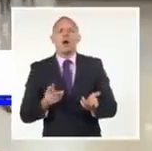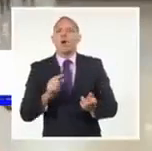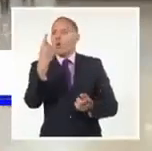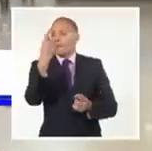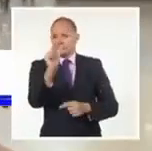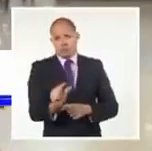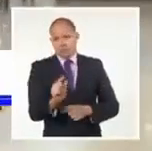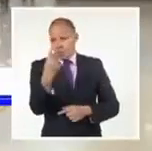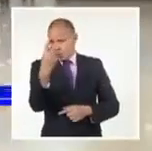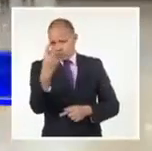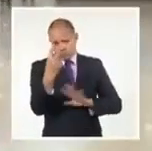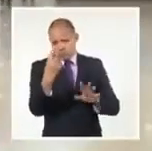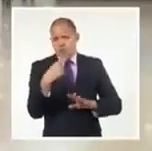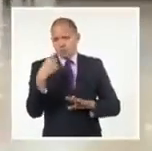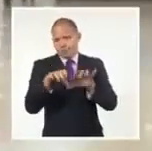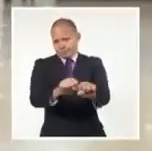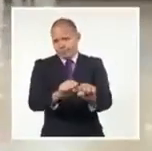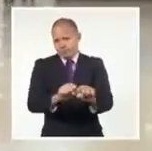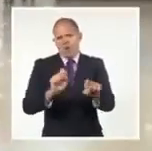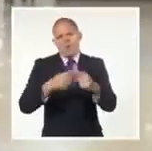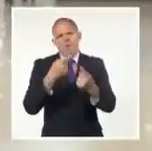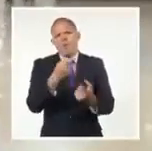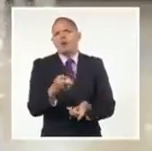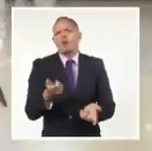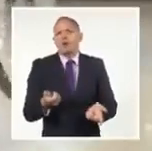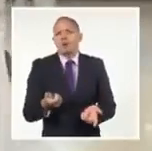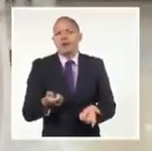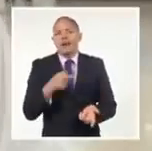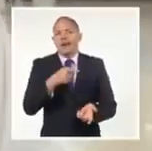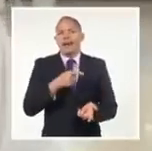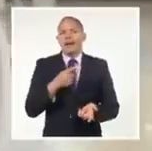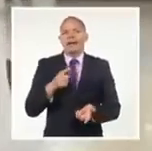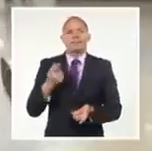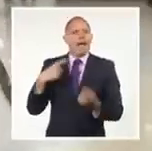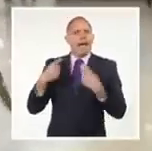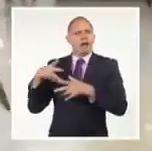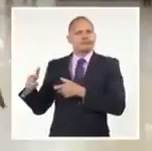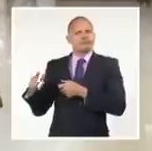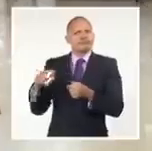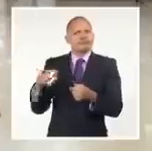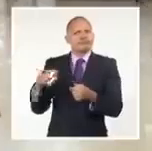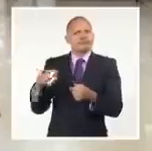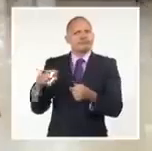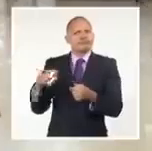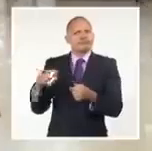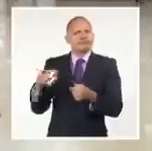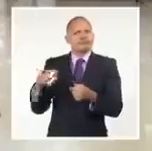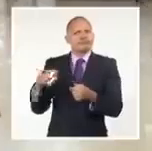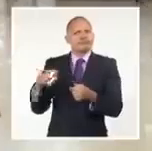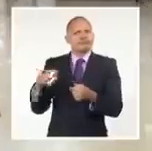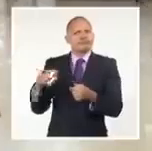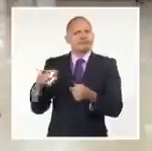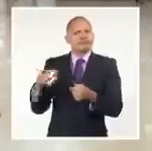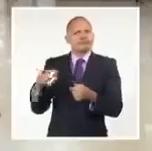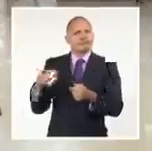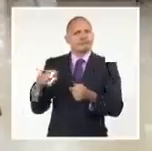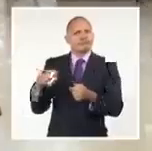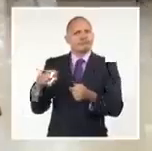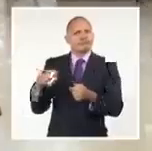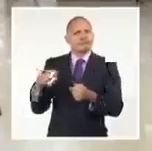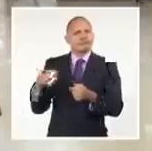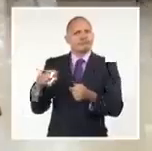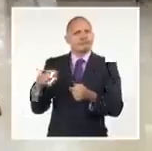está relacionado con la importación de un equipo, de un tipo de equipo, que se permiten dos, anteriormente era uno, y sin embargo el pasajero, bueno,